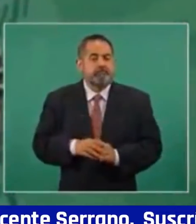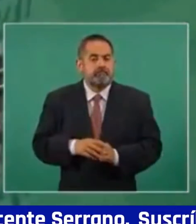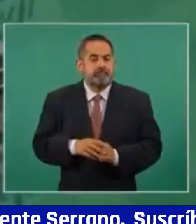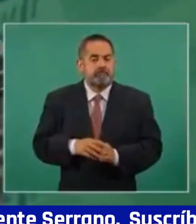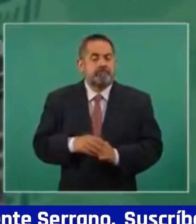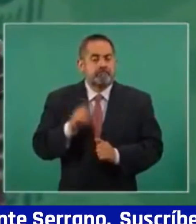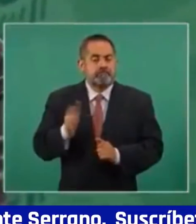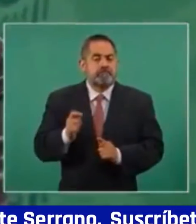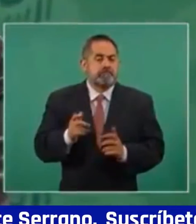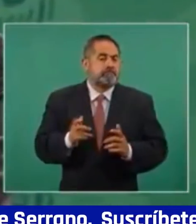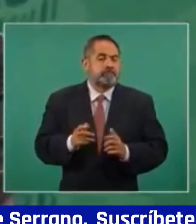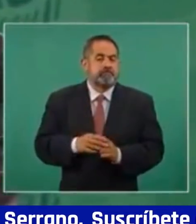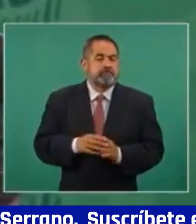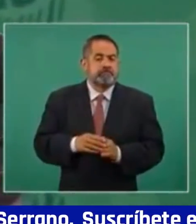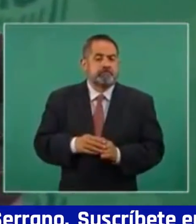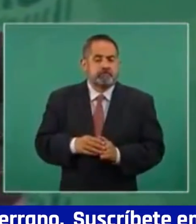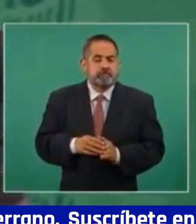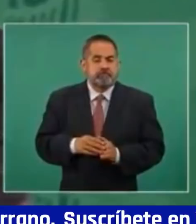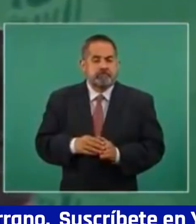que